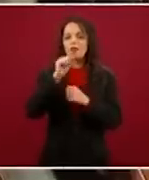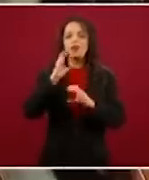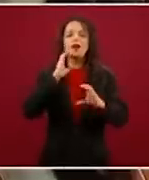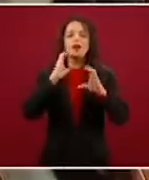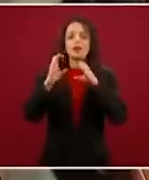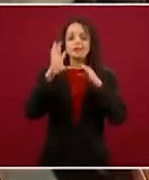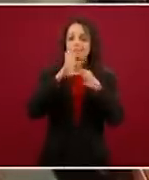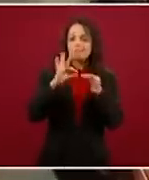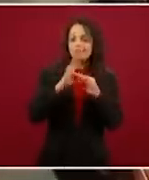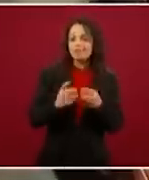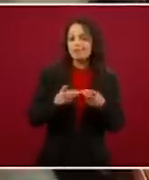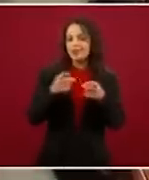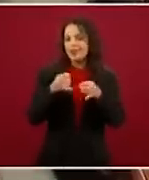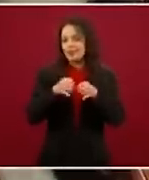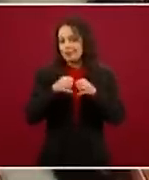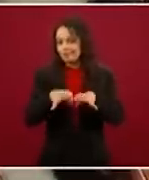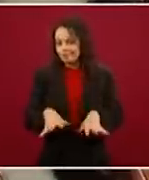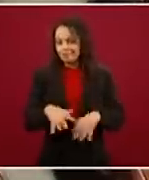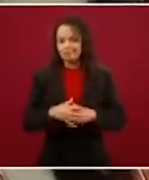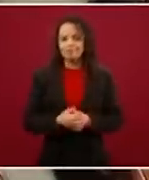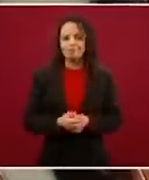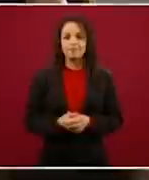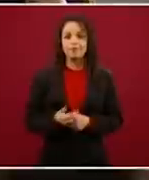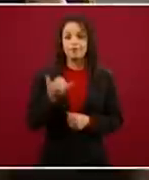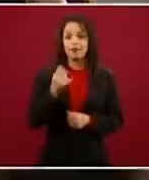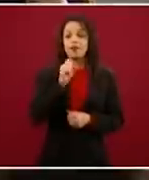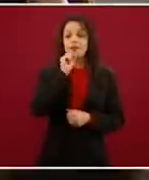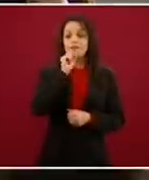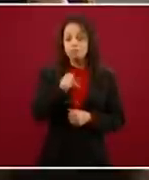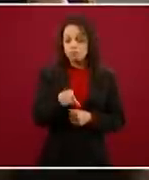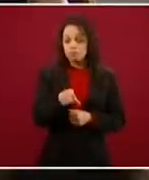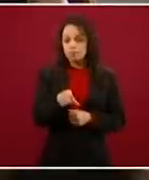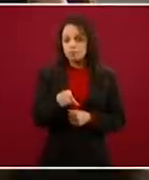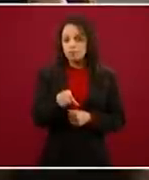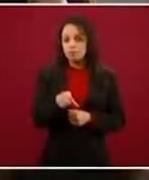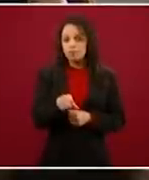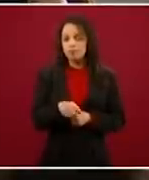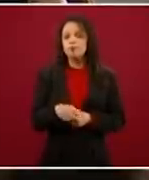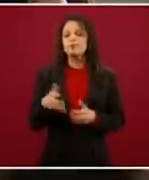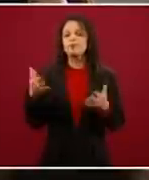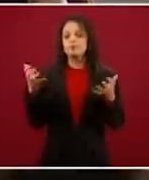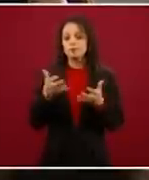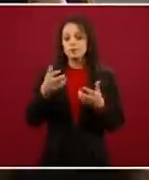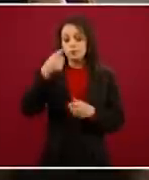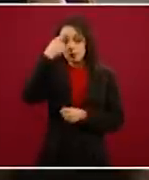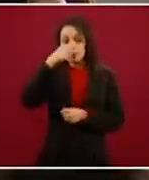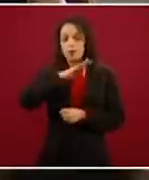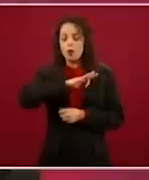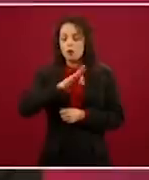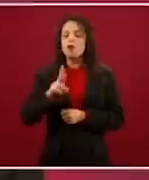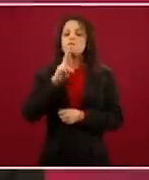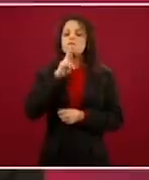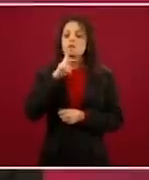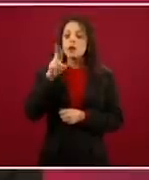y de lo que puede también hacerse para mejorar